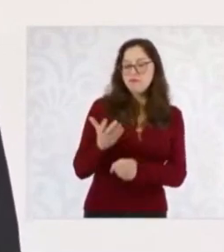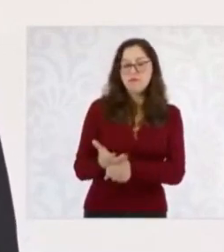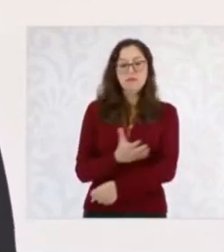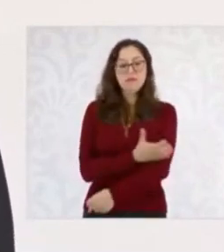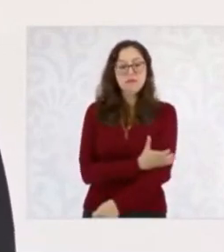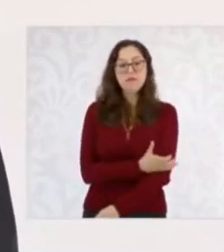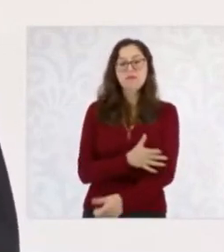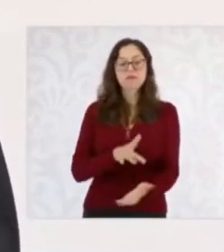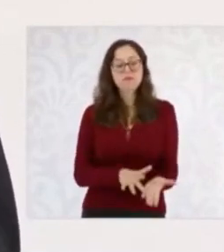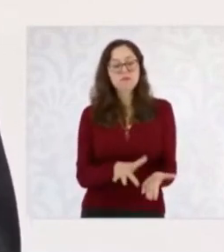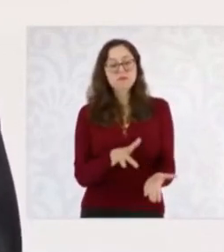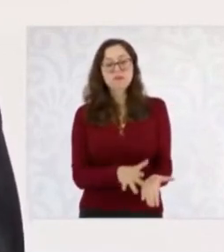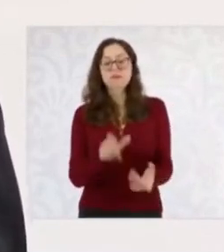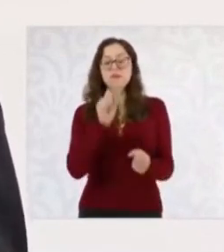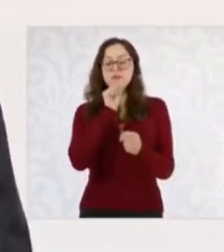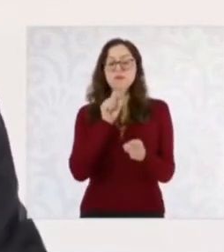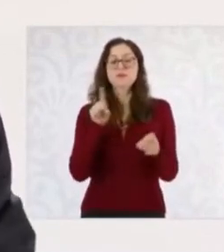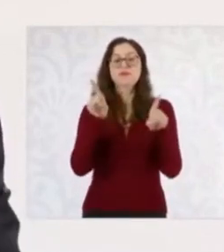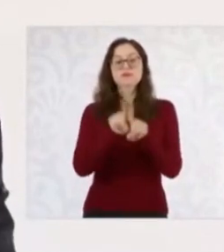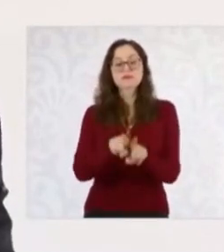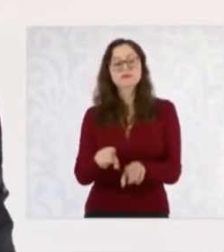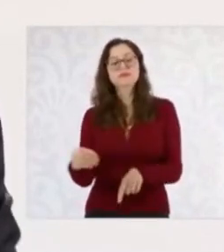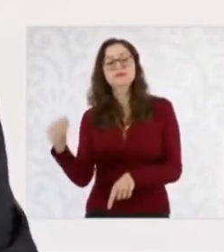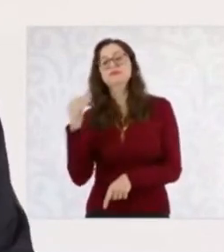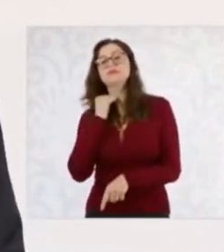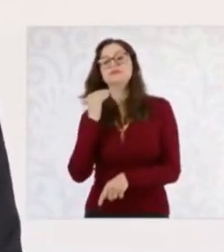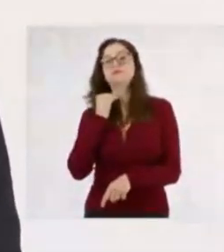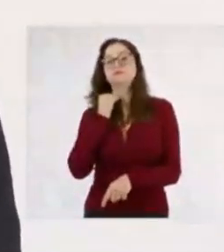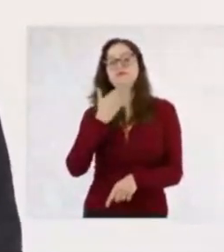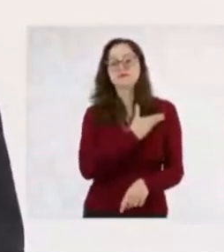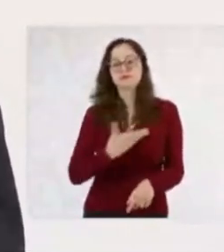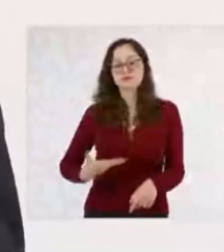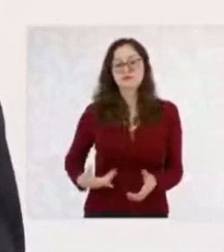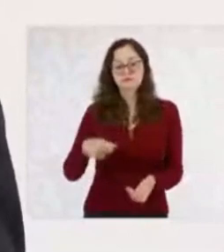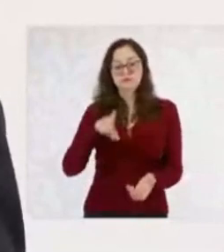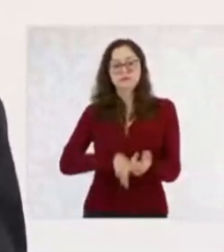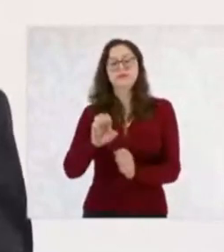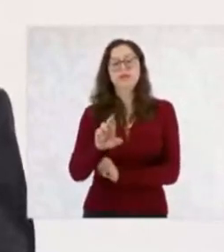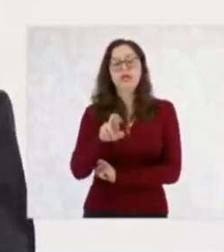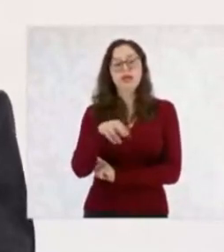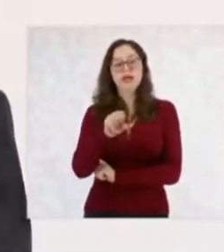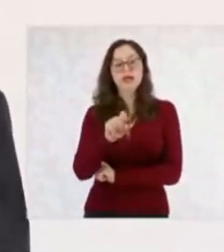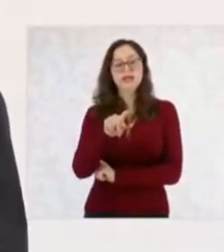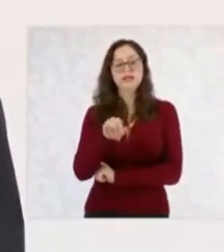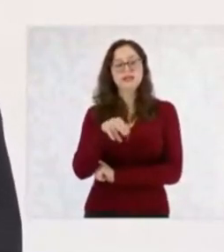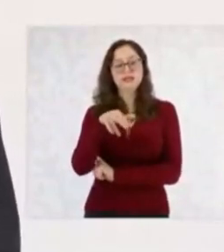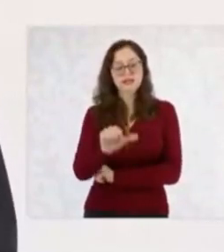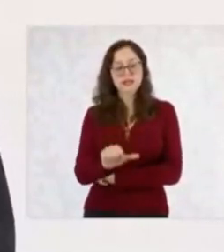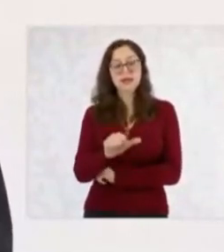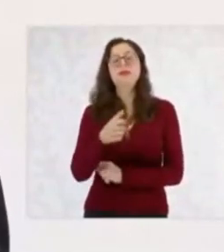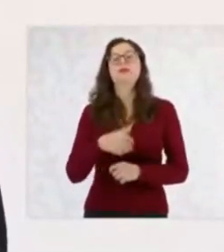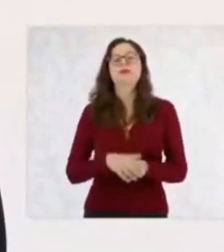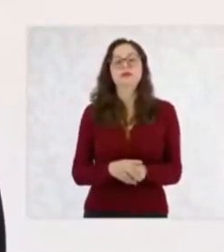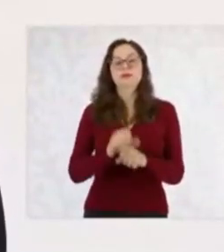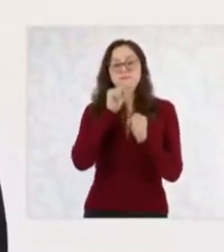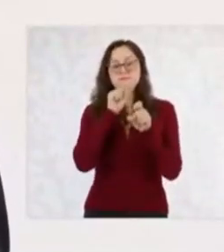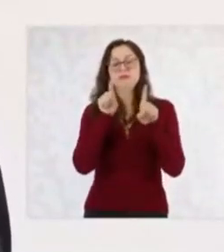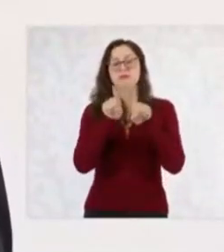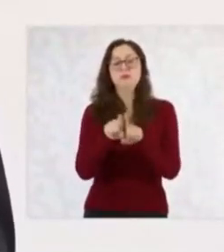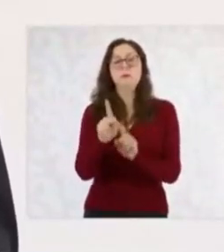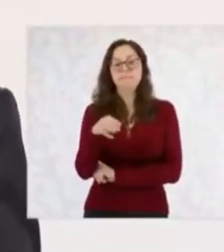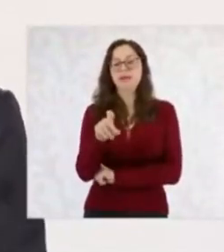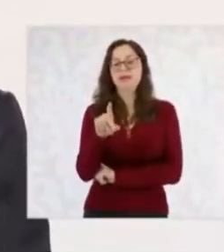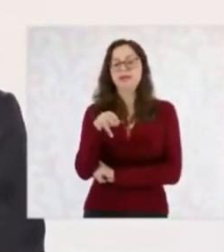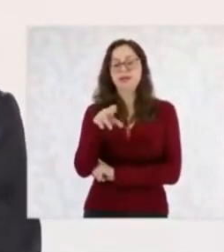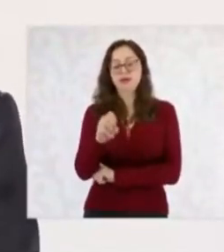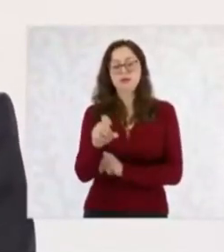convocatoria para para la inscripción eh del abogadas y abogados en el país eh se insistía en diversos momentos en las